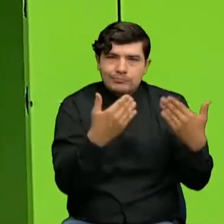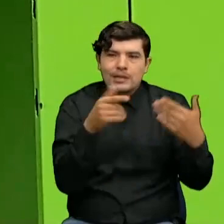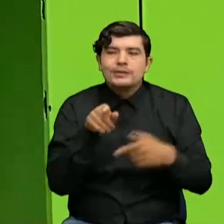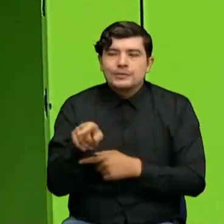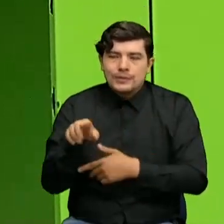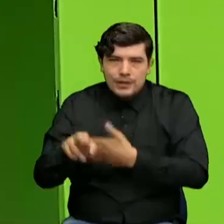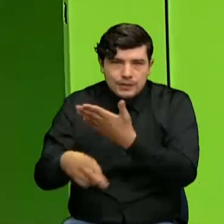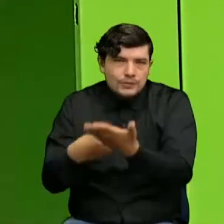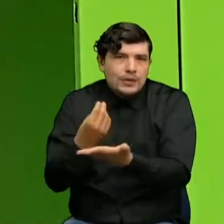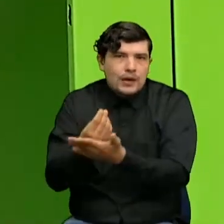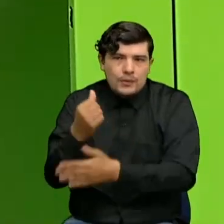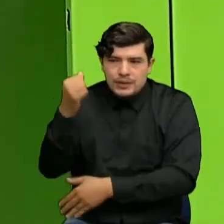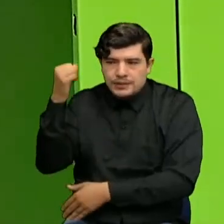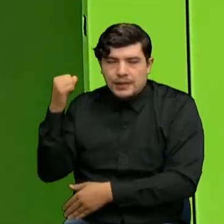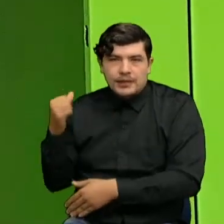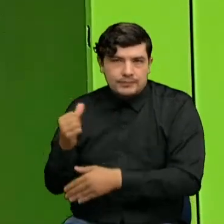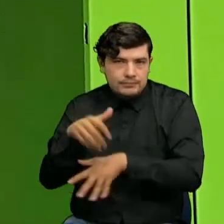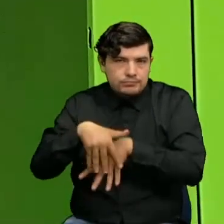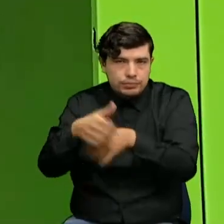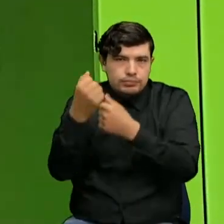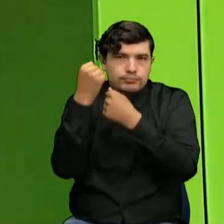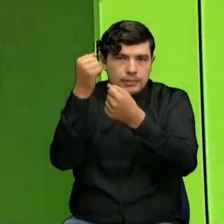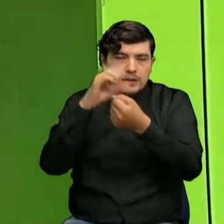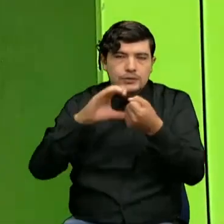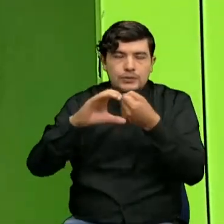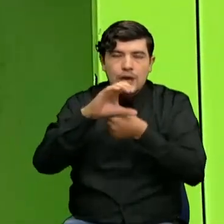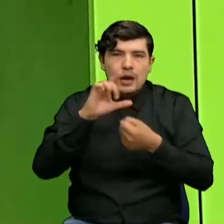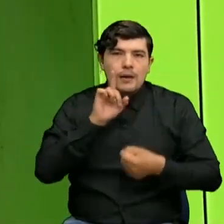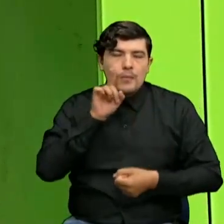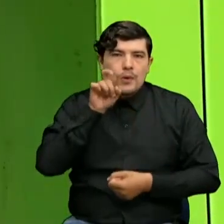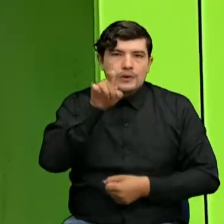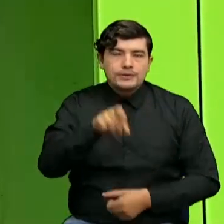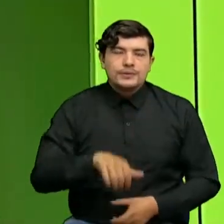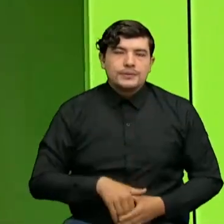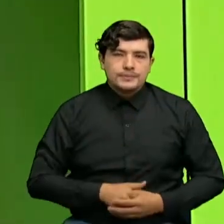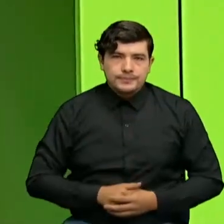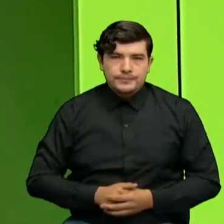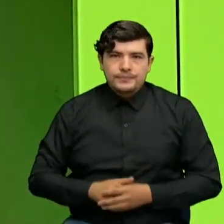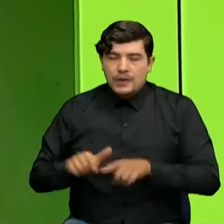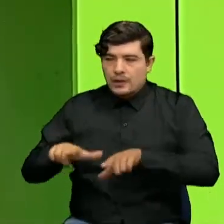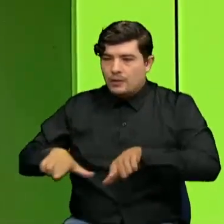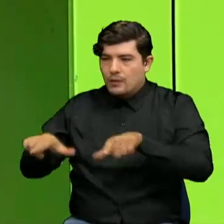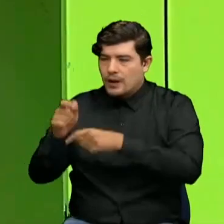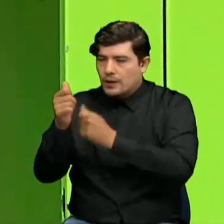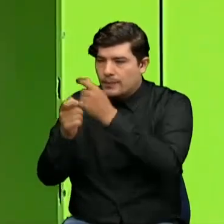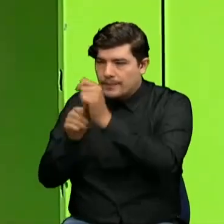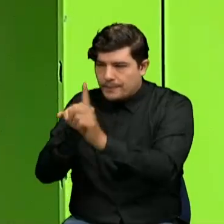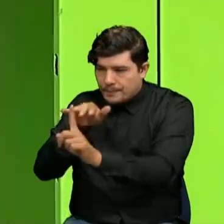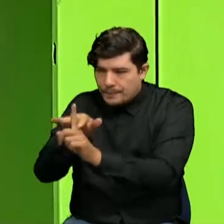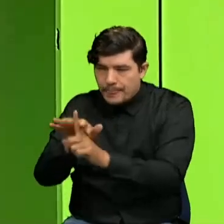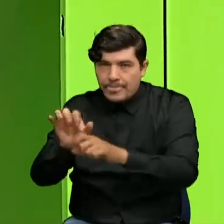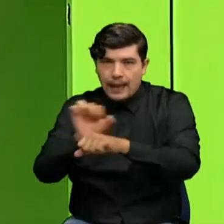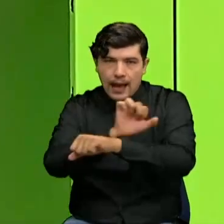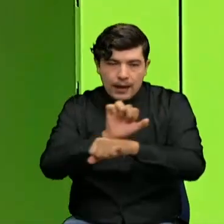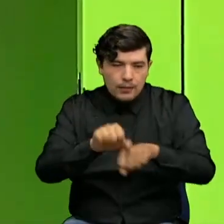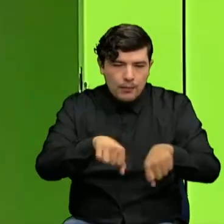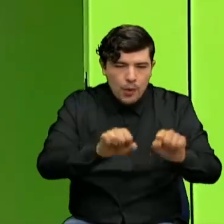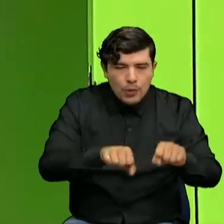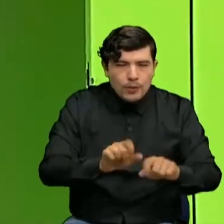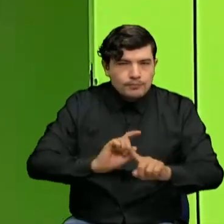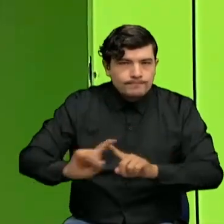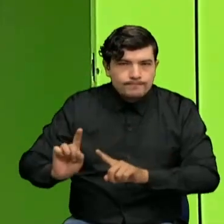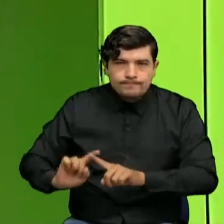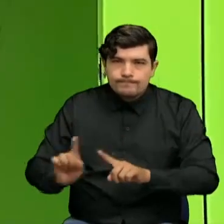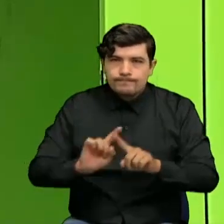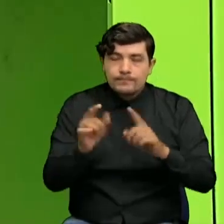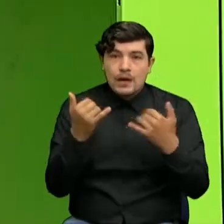registrados en el día de ayer aquí en la capital santandereana. Algunos establecimientos comerciales afectados, vehículos, en fin, las autoridades